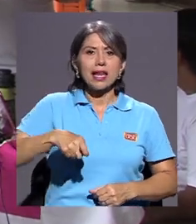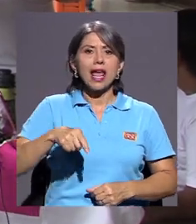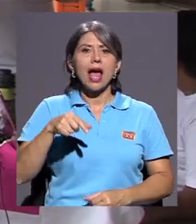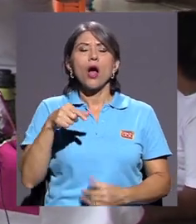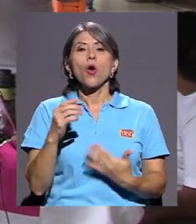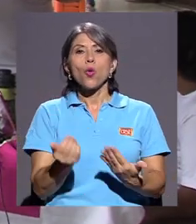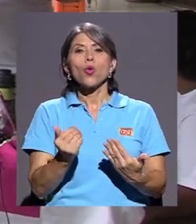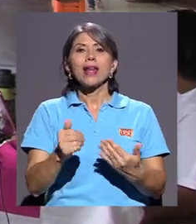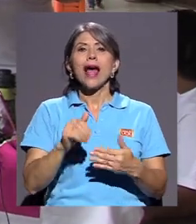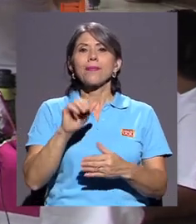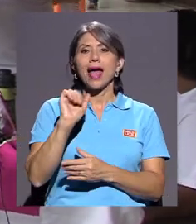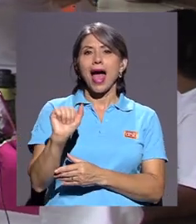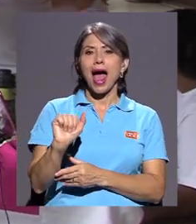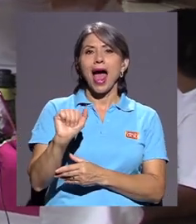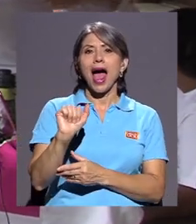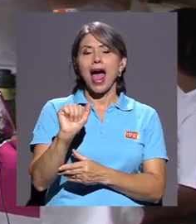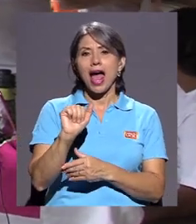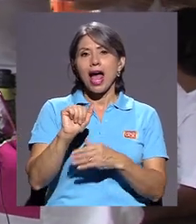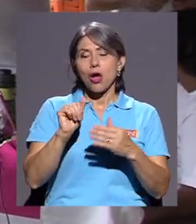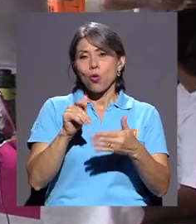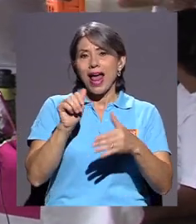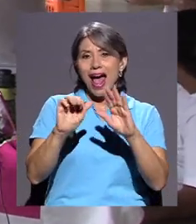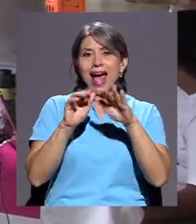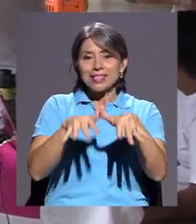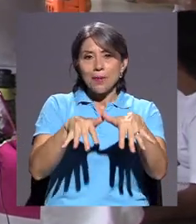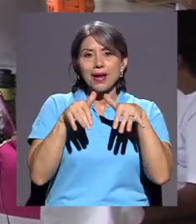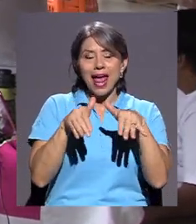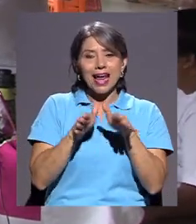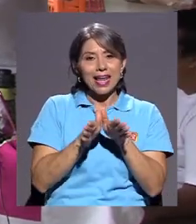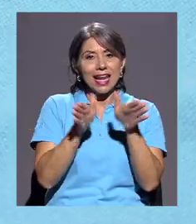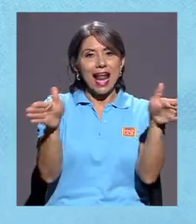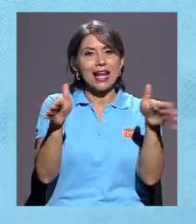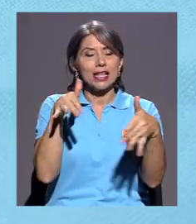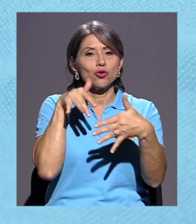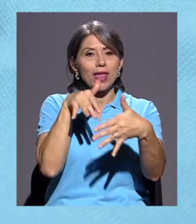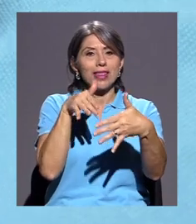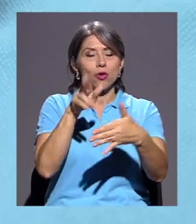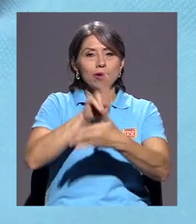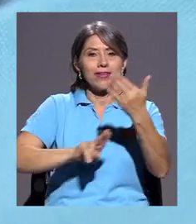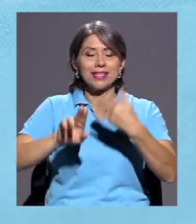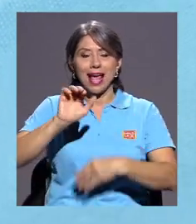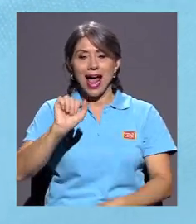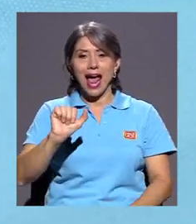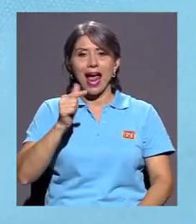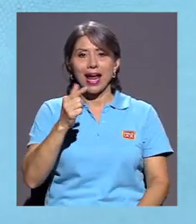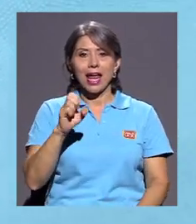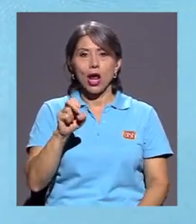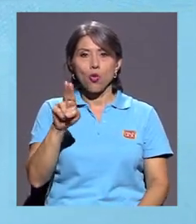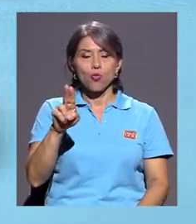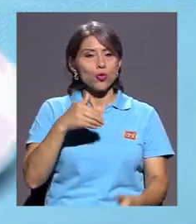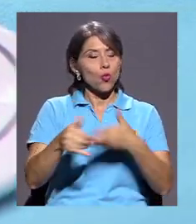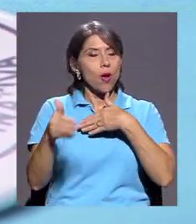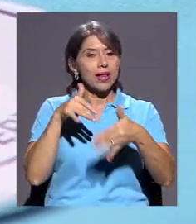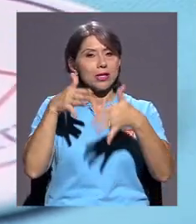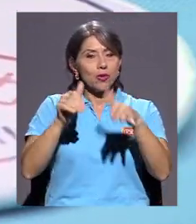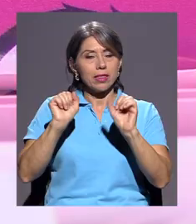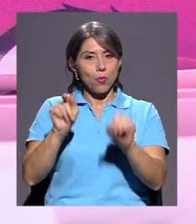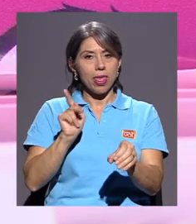una AGEU, que es una Asamblea General Estudiantil Universitaria, a la cual básicamente puede participar cualquier estudiante federado.